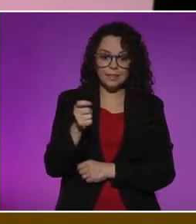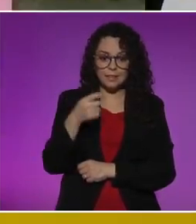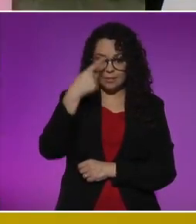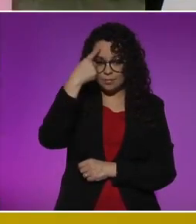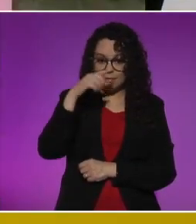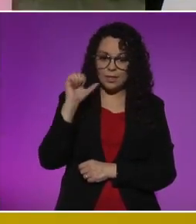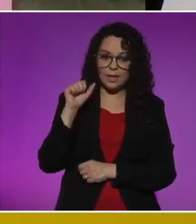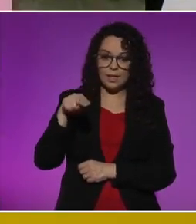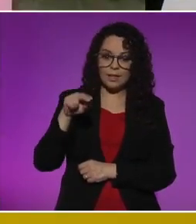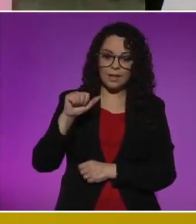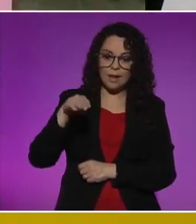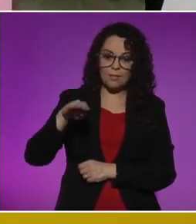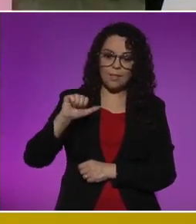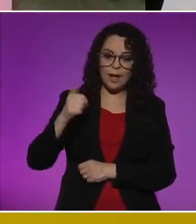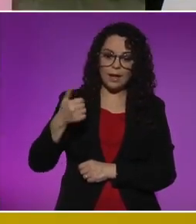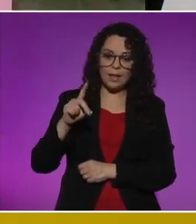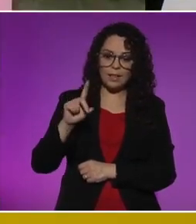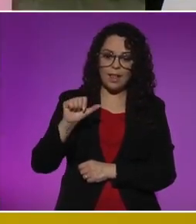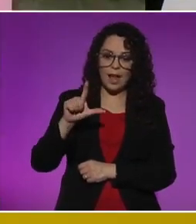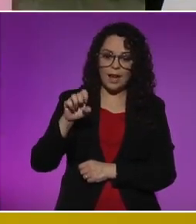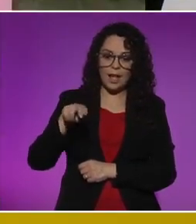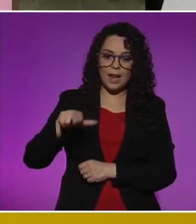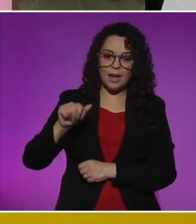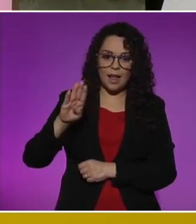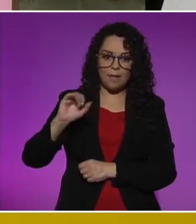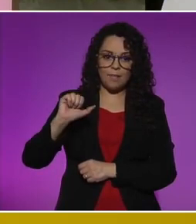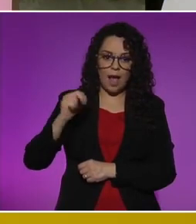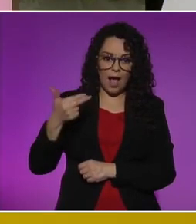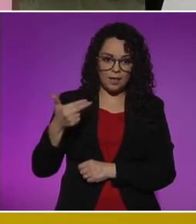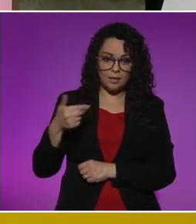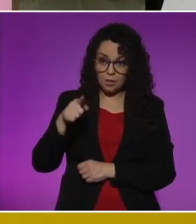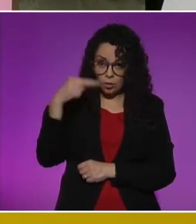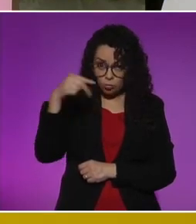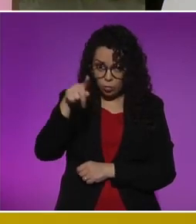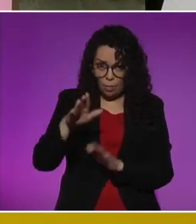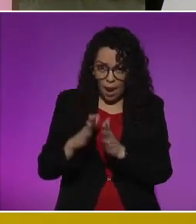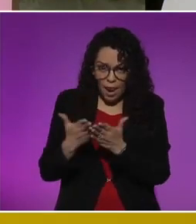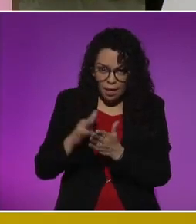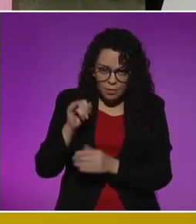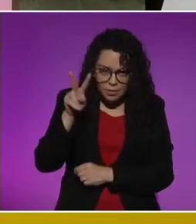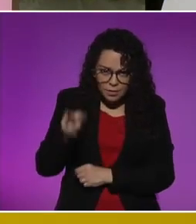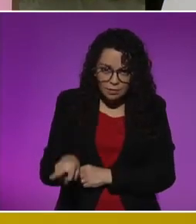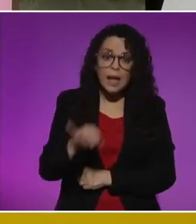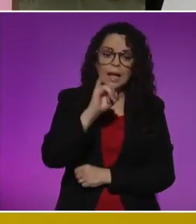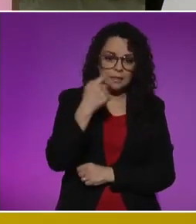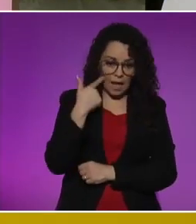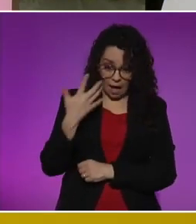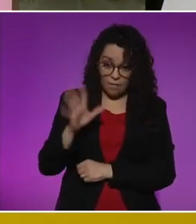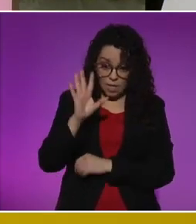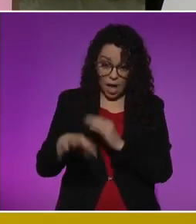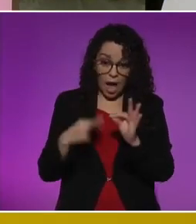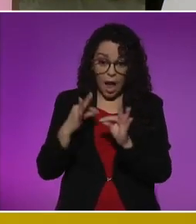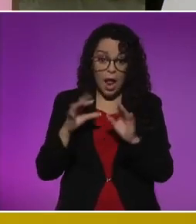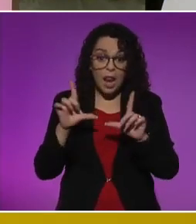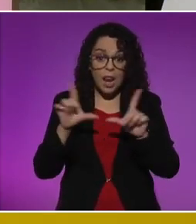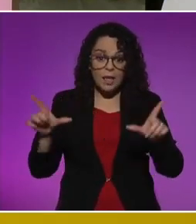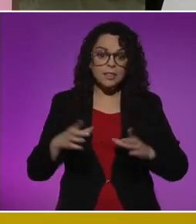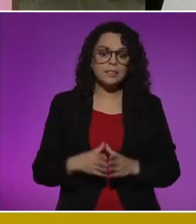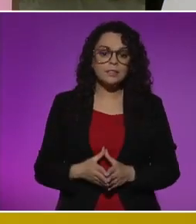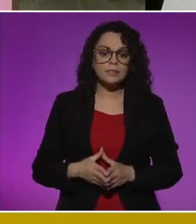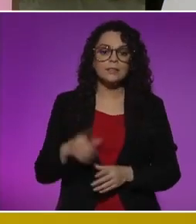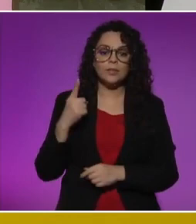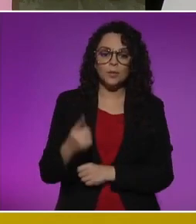Magdalena Bach. Sí, así se llama el libro, ¿verdad? Muy bien, perfecto. A ver, ¿listo?